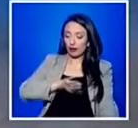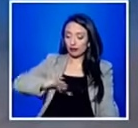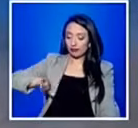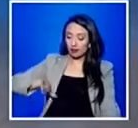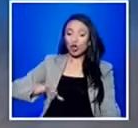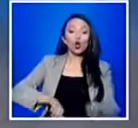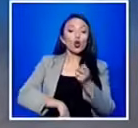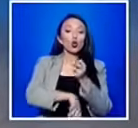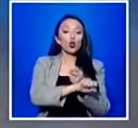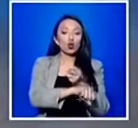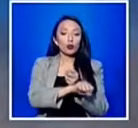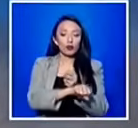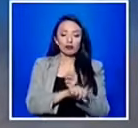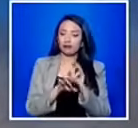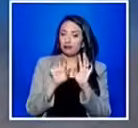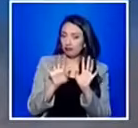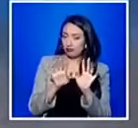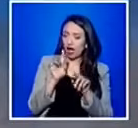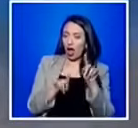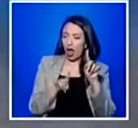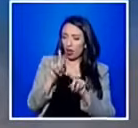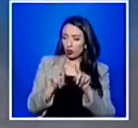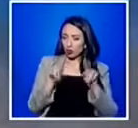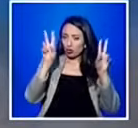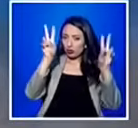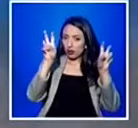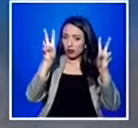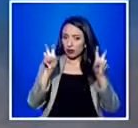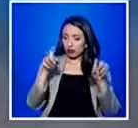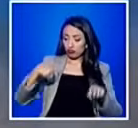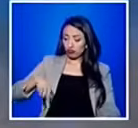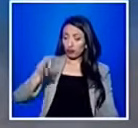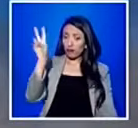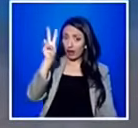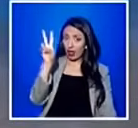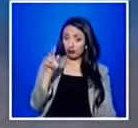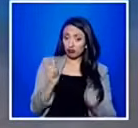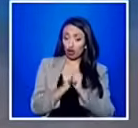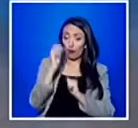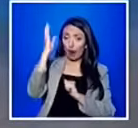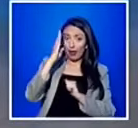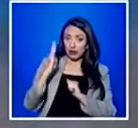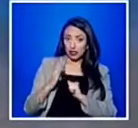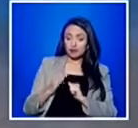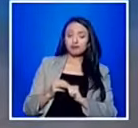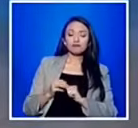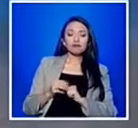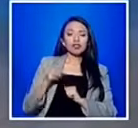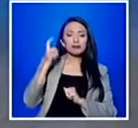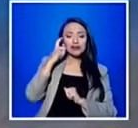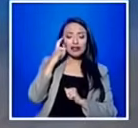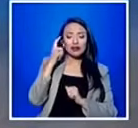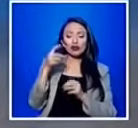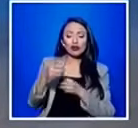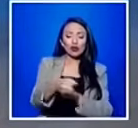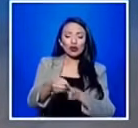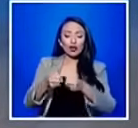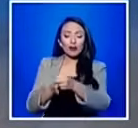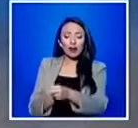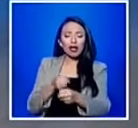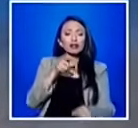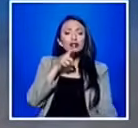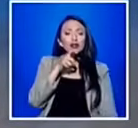de fútbol, que tiene varias novedades para enfrentar a Brasil este viernes. El cuerpo técnico debe encontrar al reemplazante del